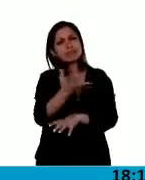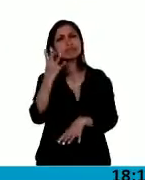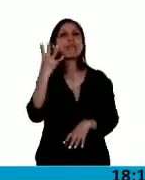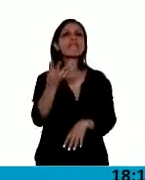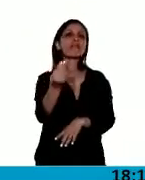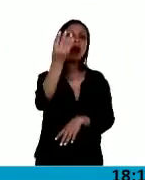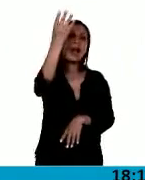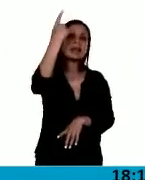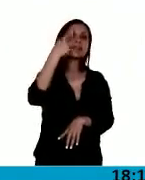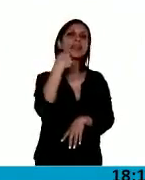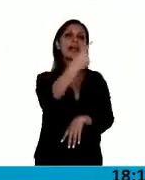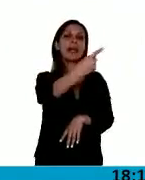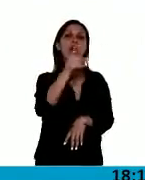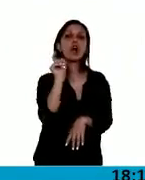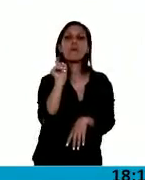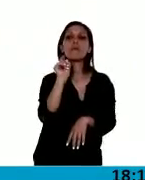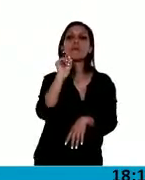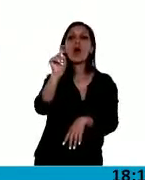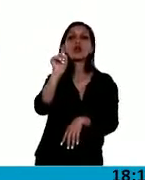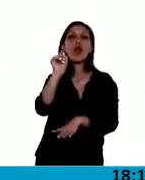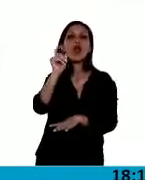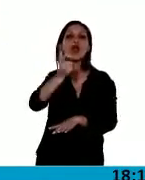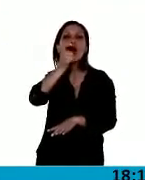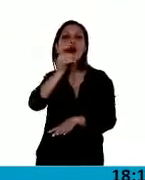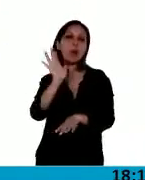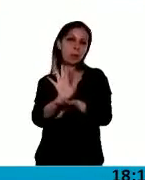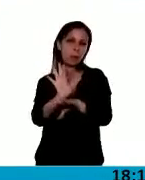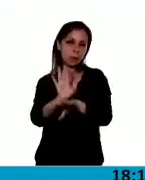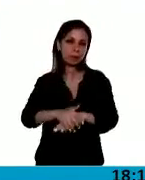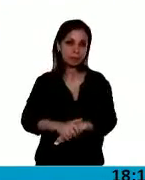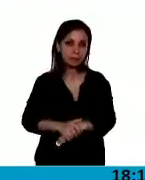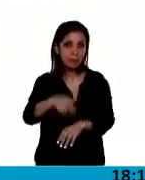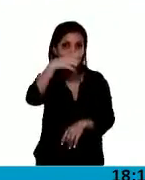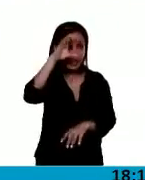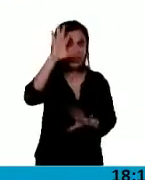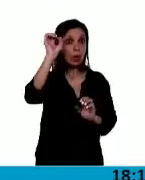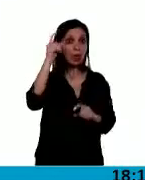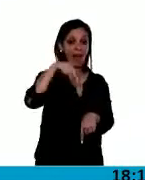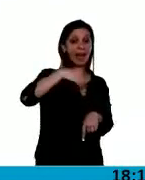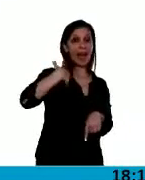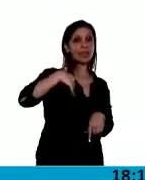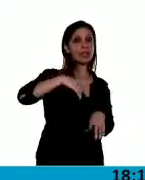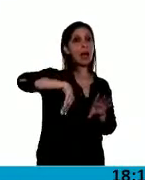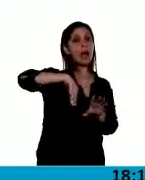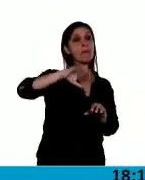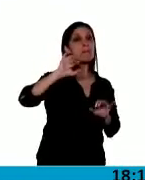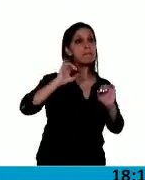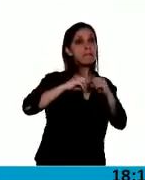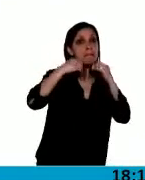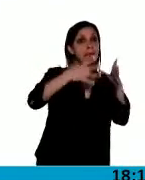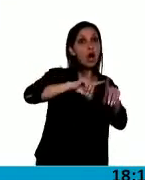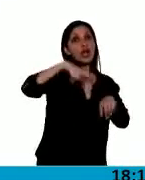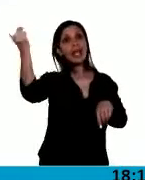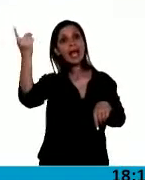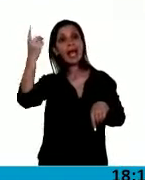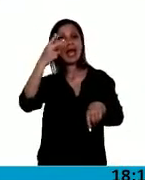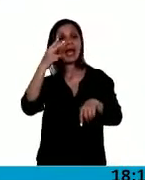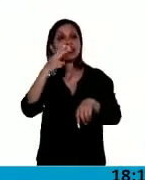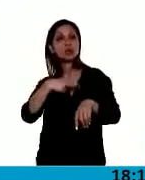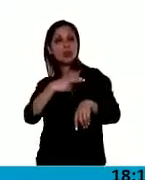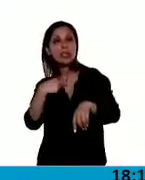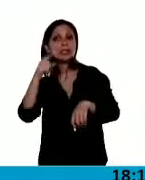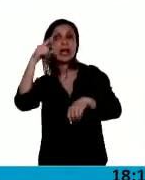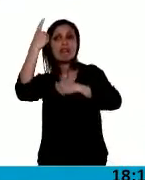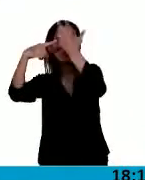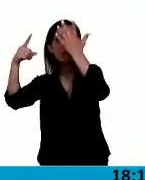amenazaron con el botón rojo? ¿Se acuerdan cuando estábamos mejor que Suecia y los países vecinos? Hoy estamos en el top 10 mundial de las